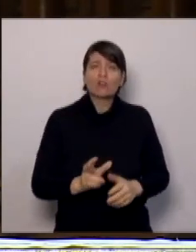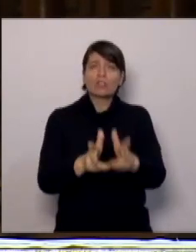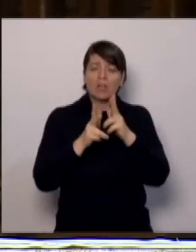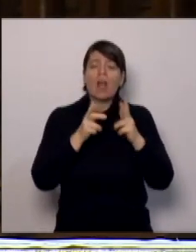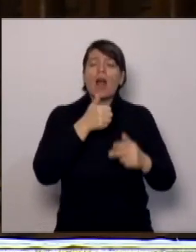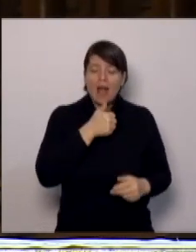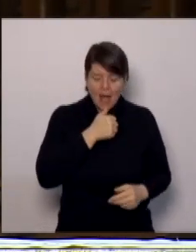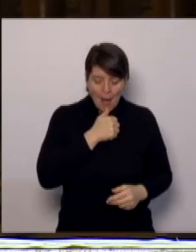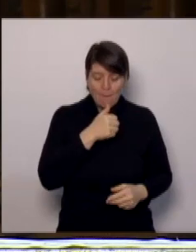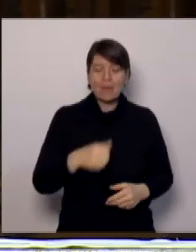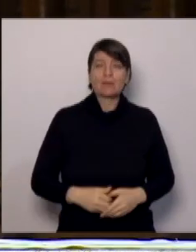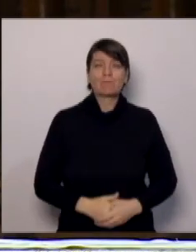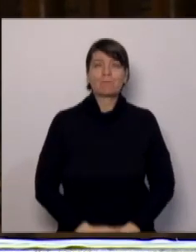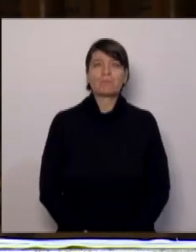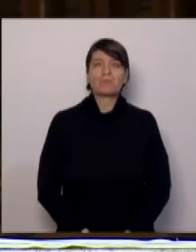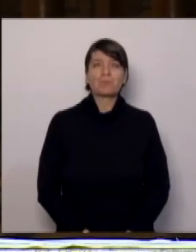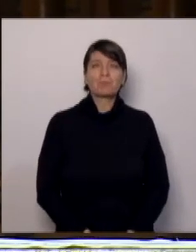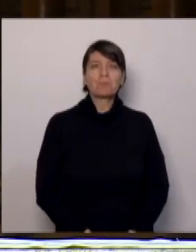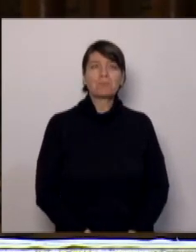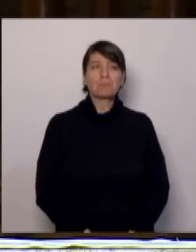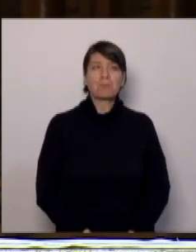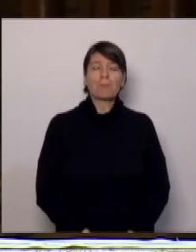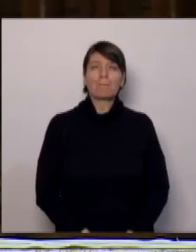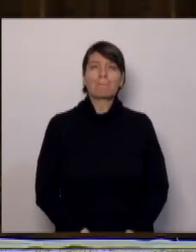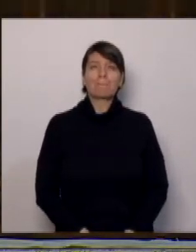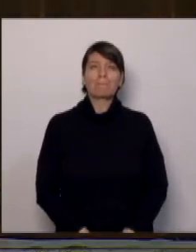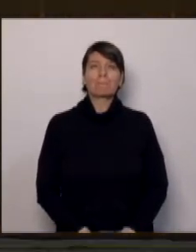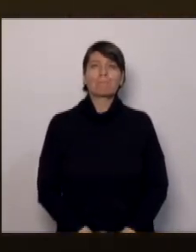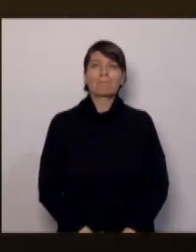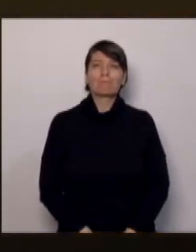los siglos de los siglos. Amén.